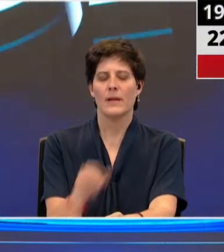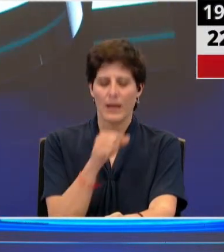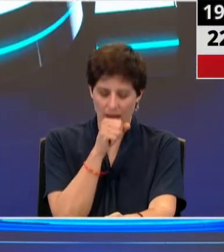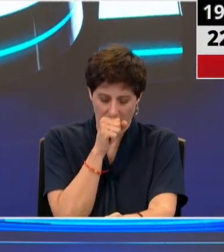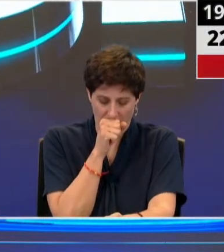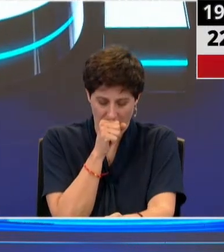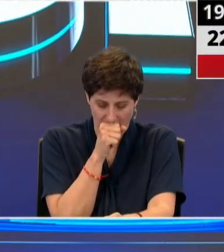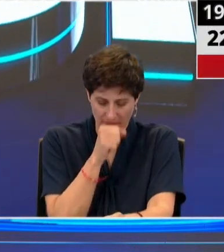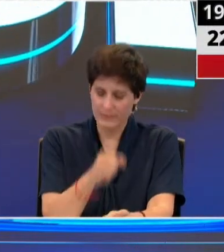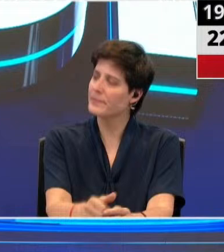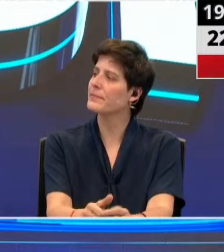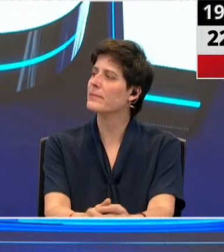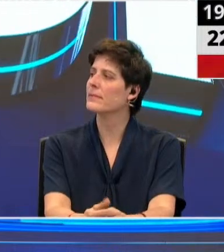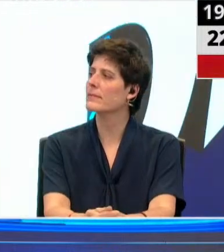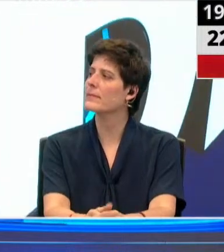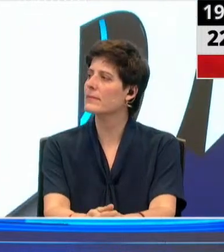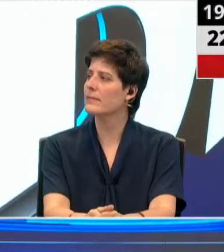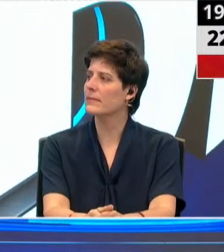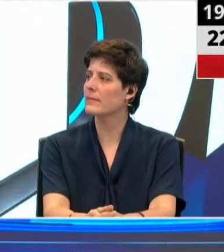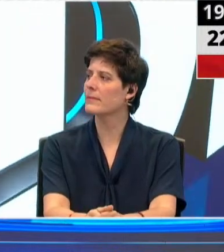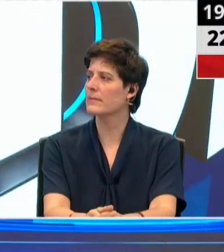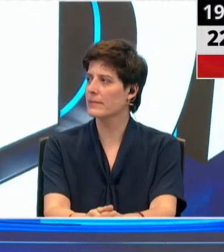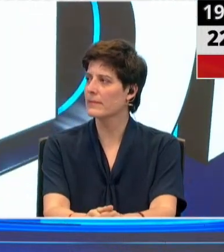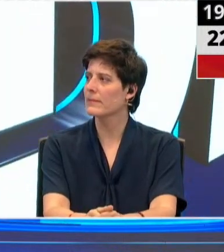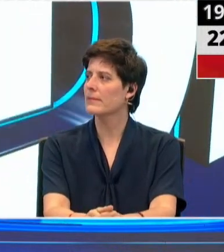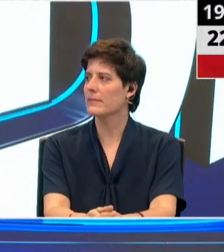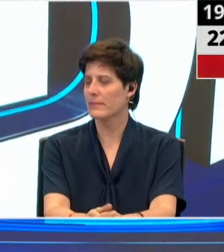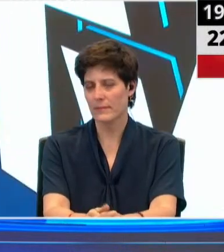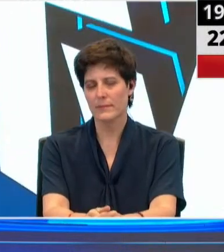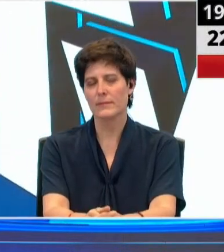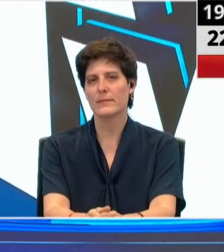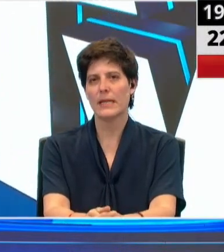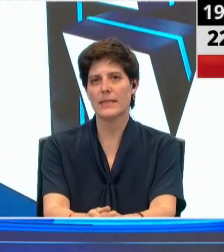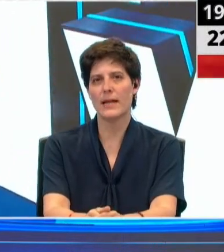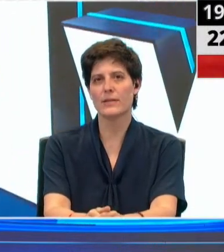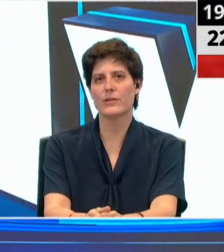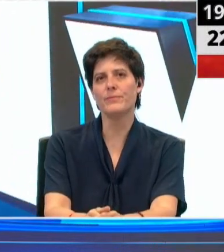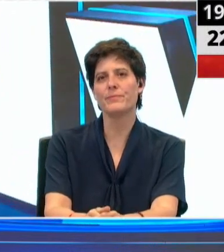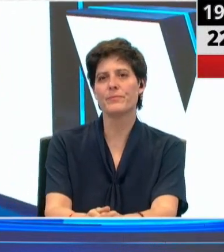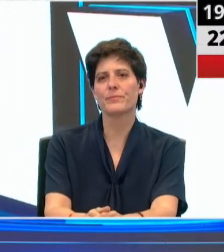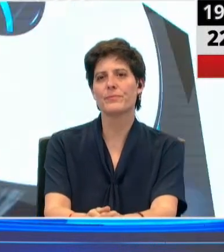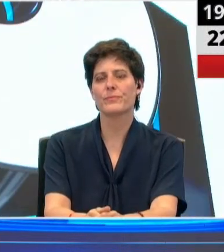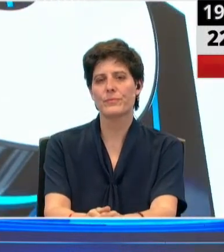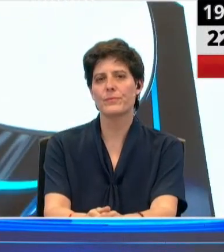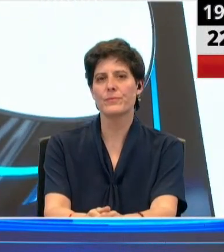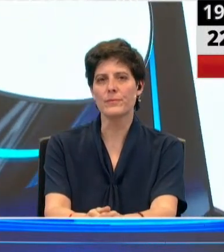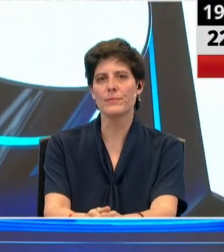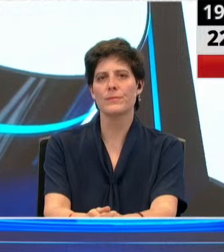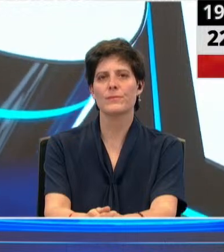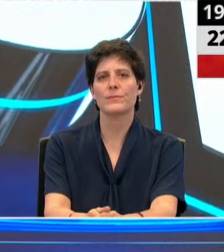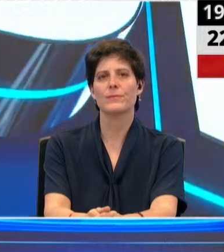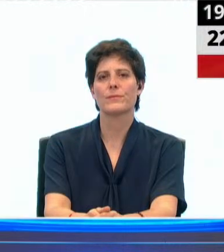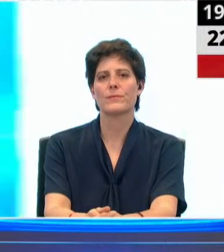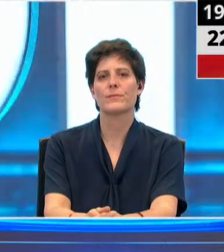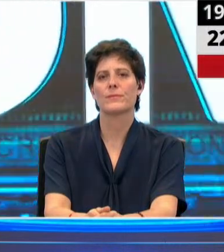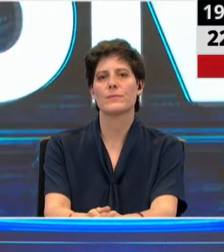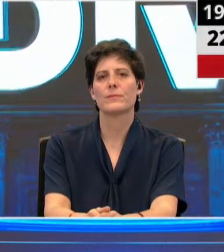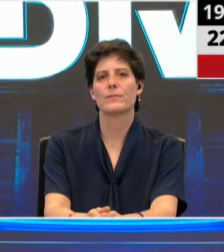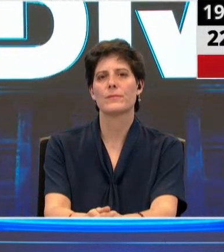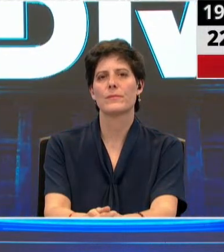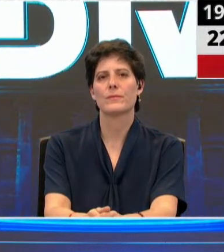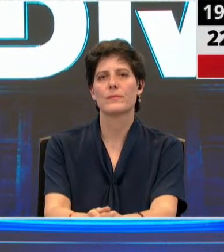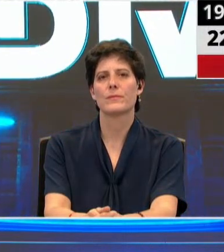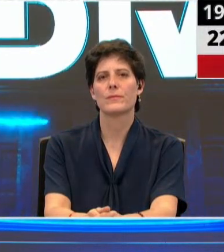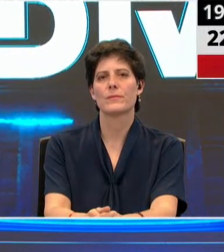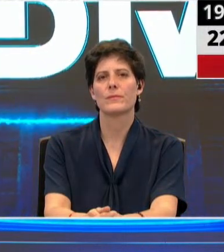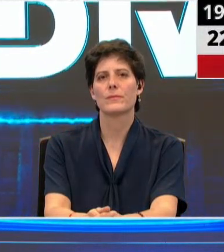los gobernadores ponen el foco en la discusión presupuestaria en la Cámara Baja, en donde empieza un momento de negociación de las partidas.